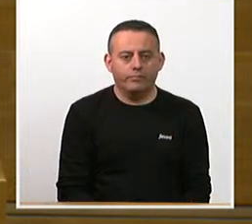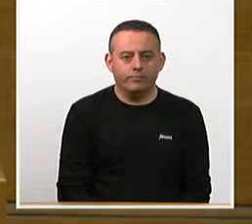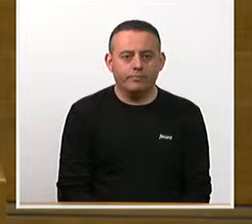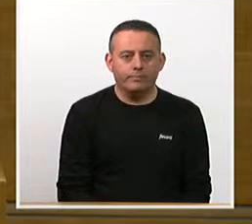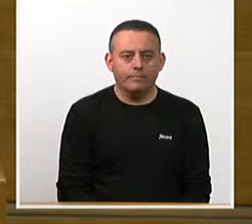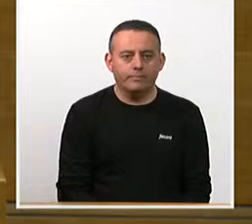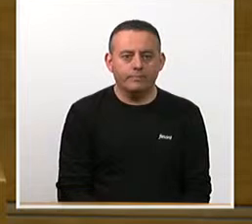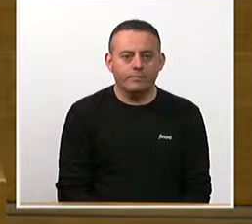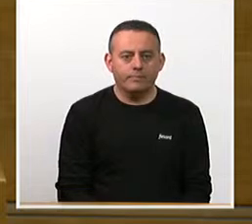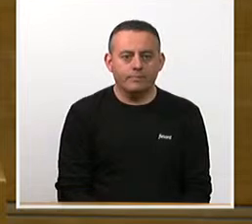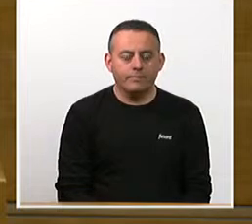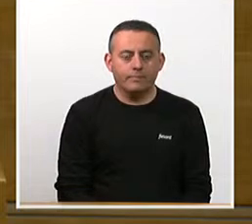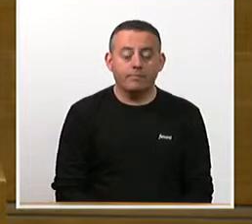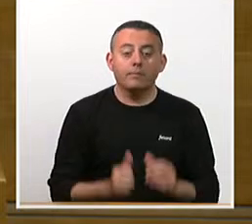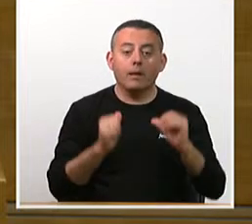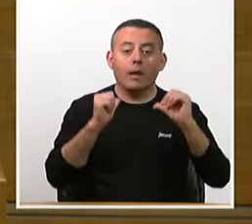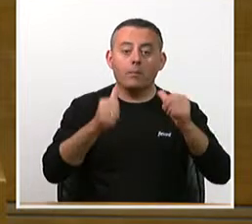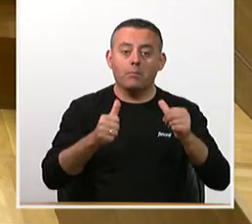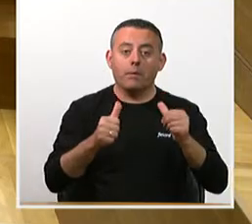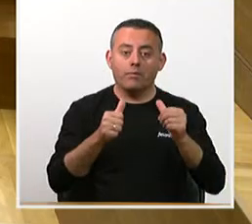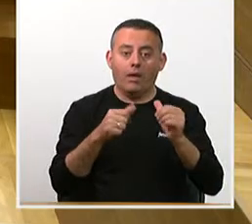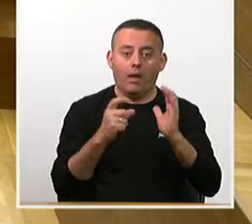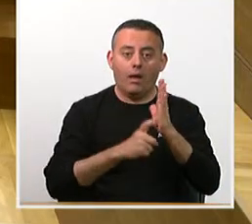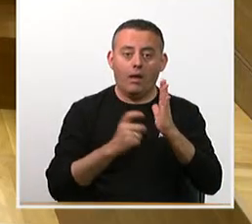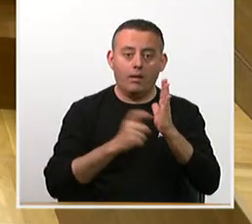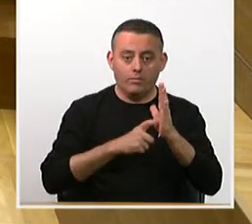11018 comienza la